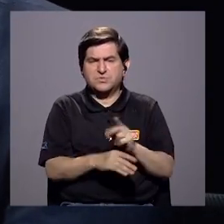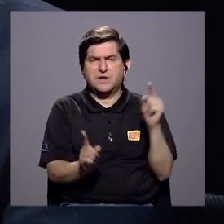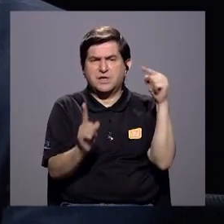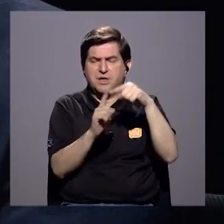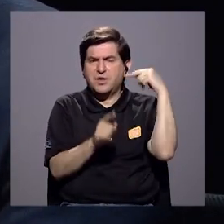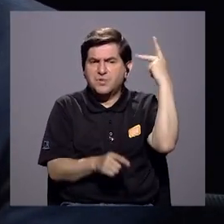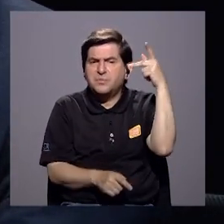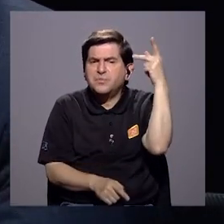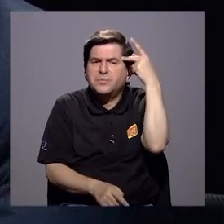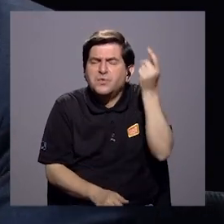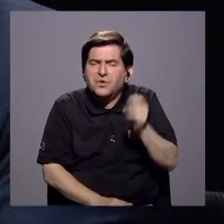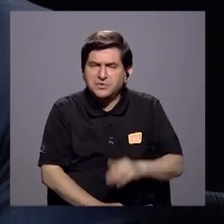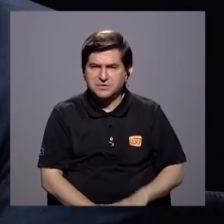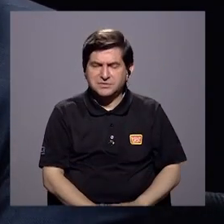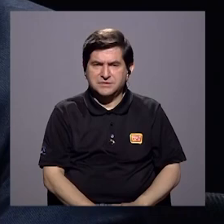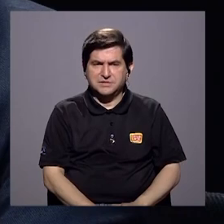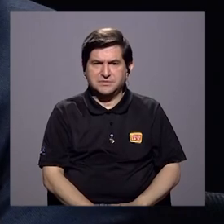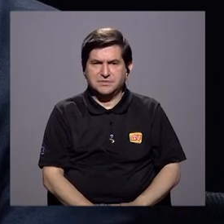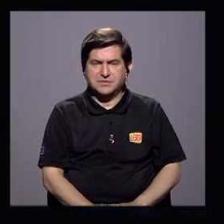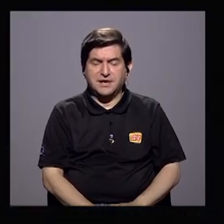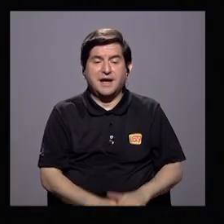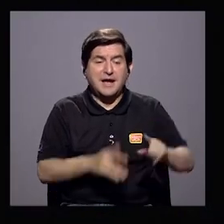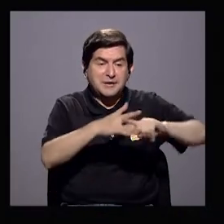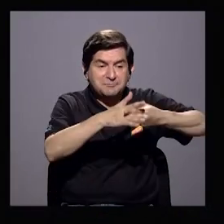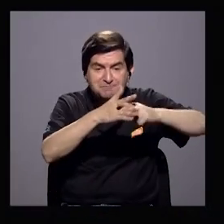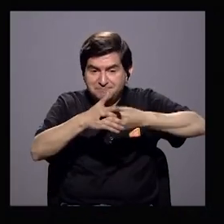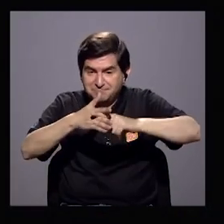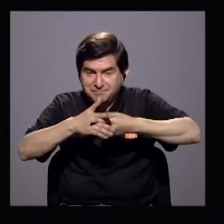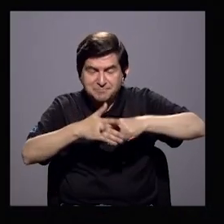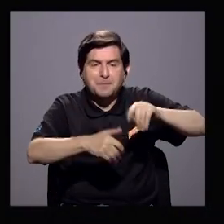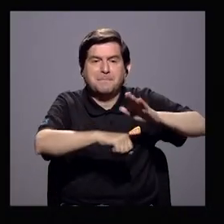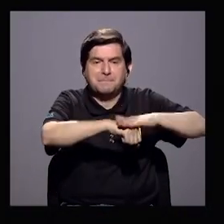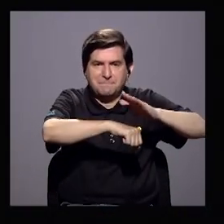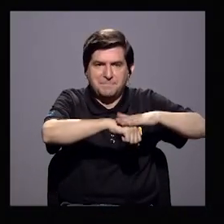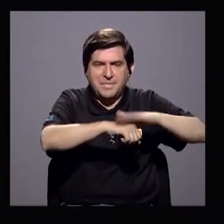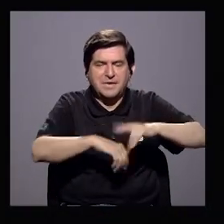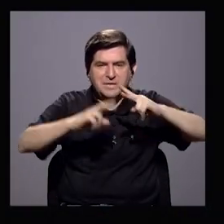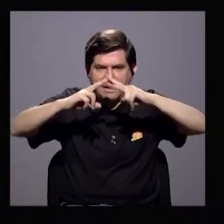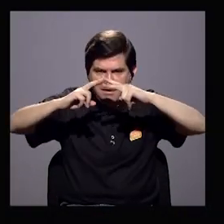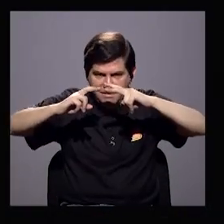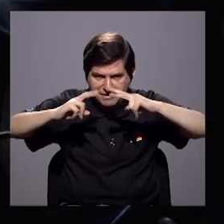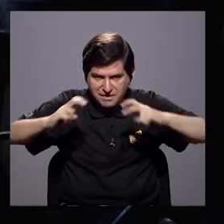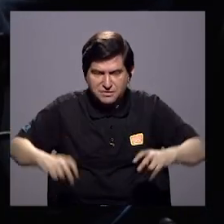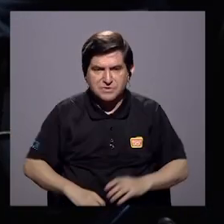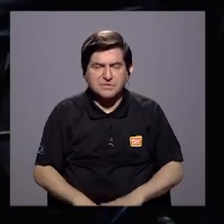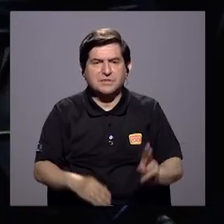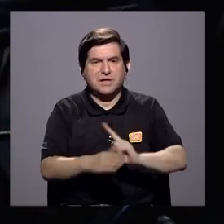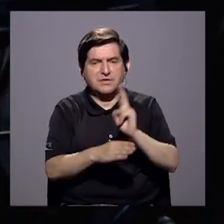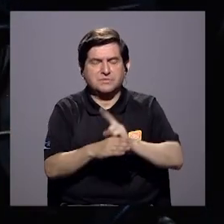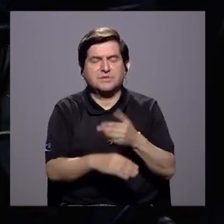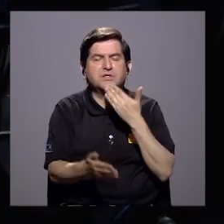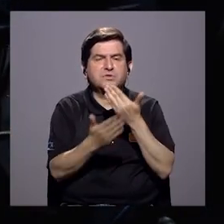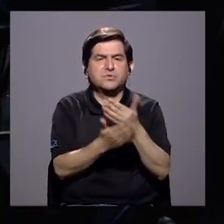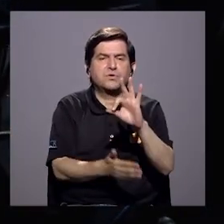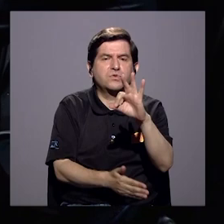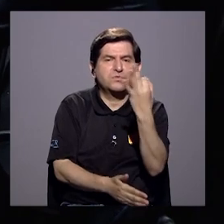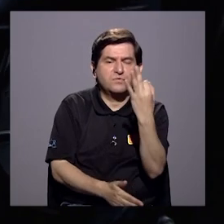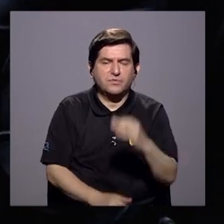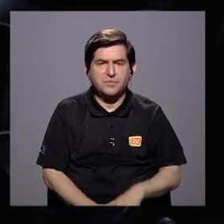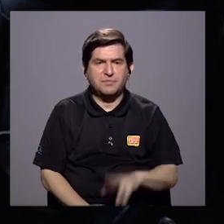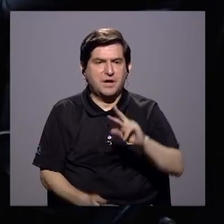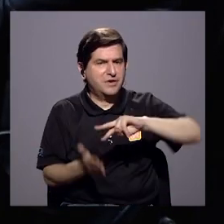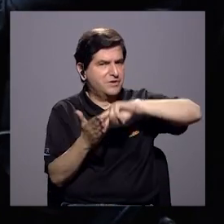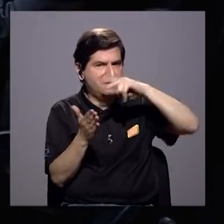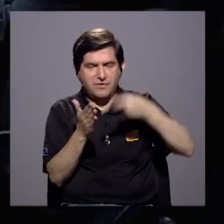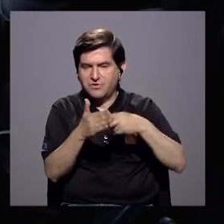utilizada con fines políticos entonces tiene que generarse mecanismos que le permitan auditar que se está usando de buena forma y